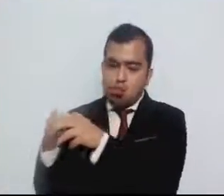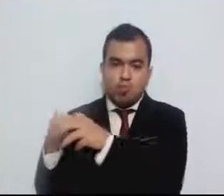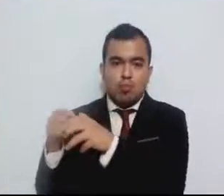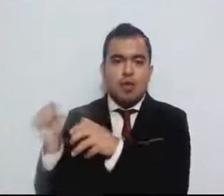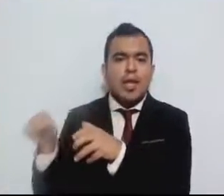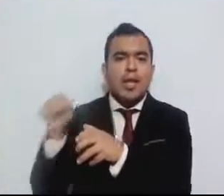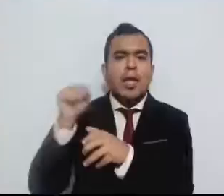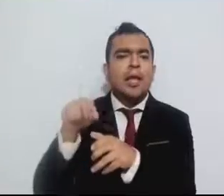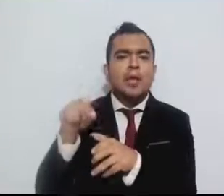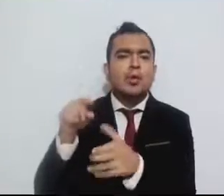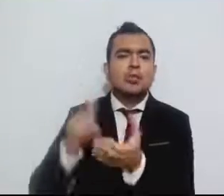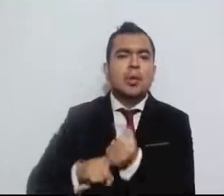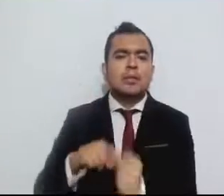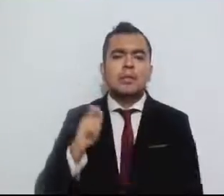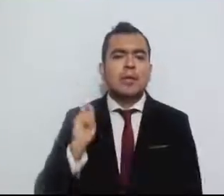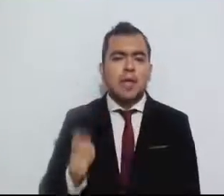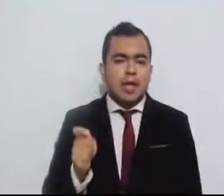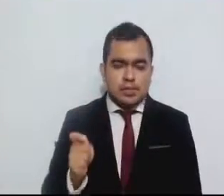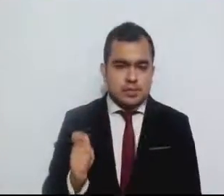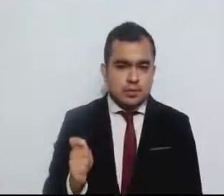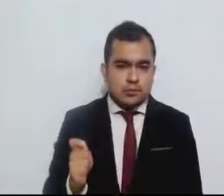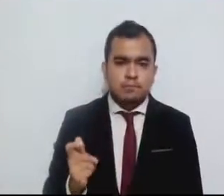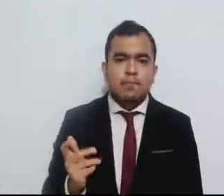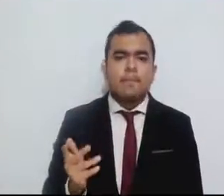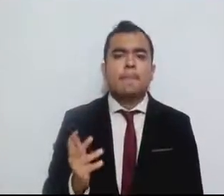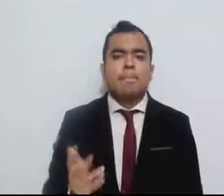participantes que han estado